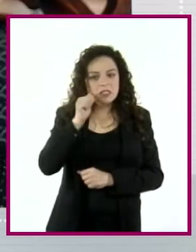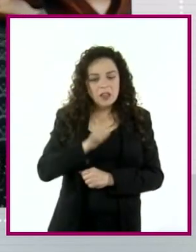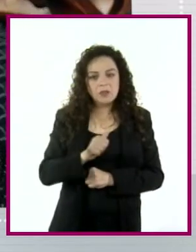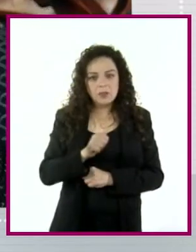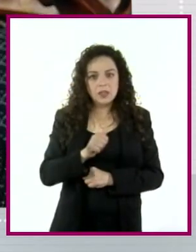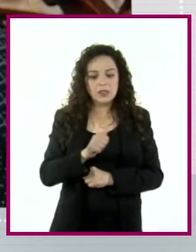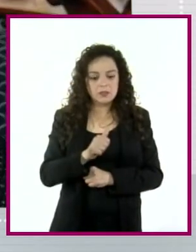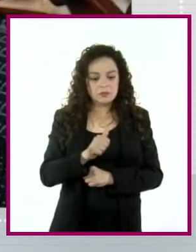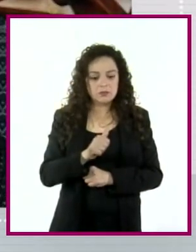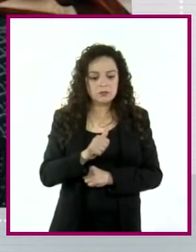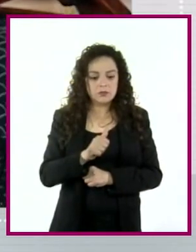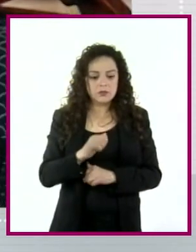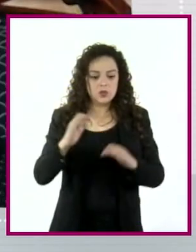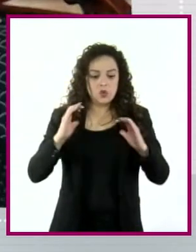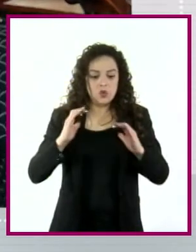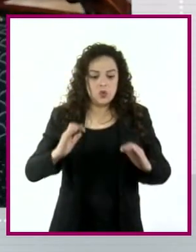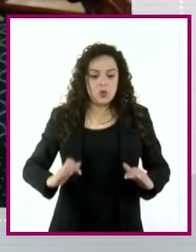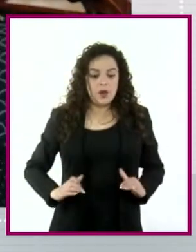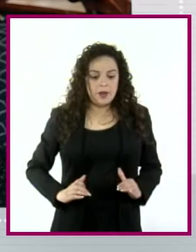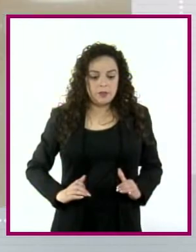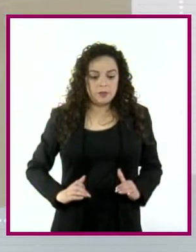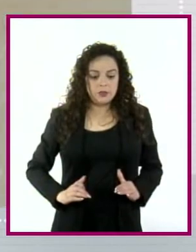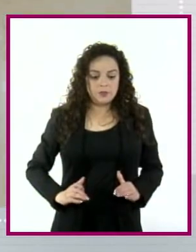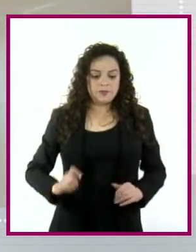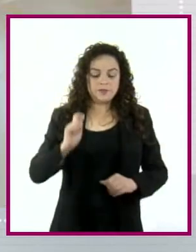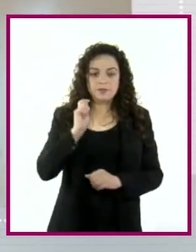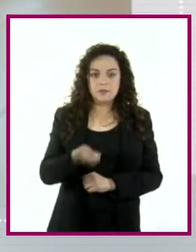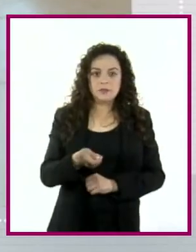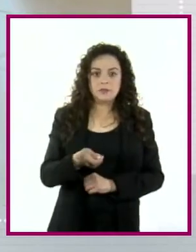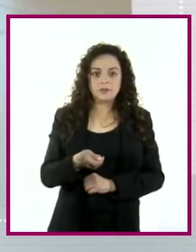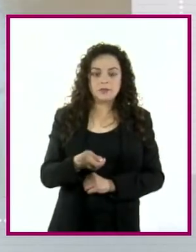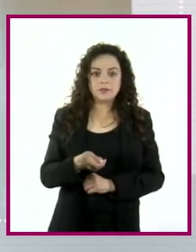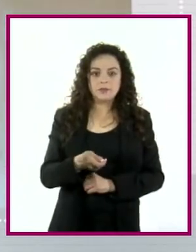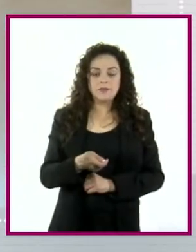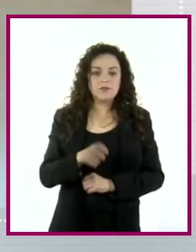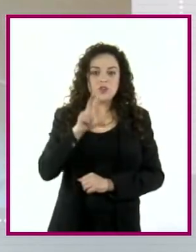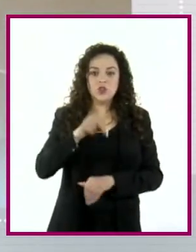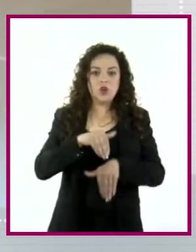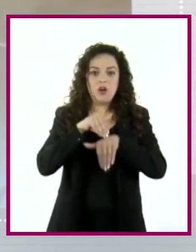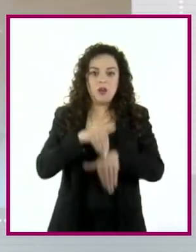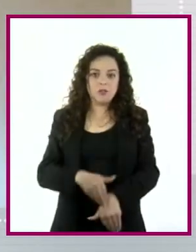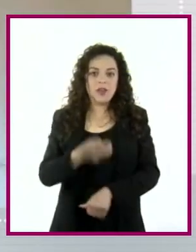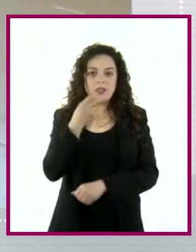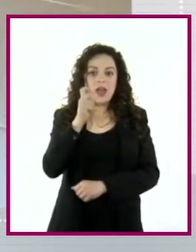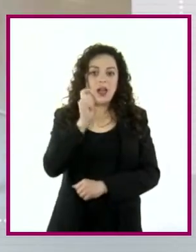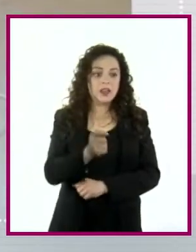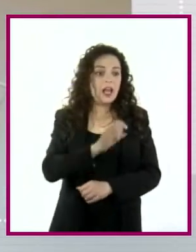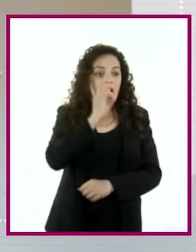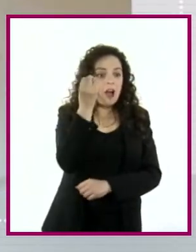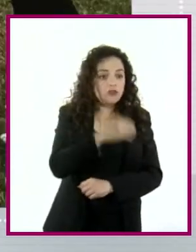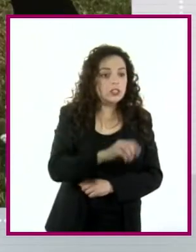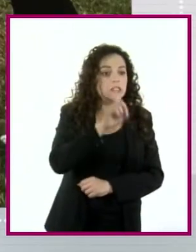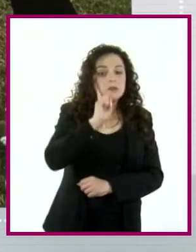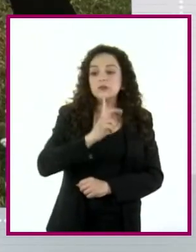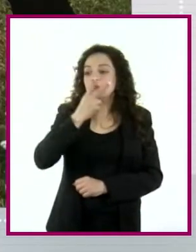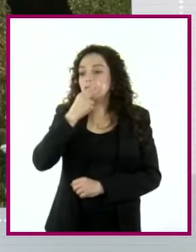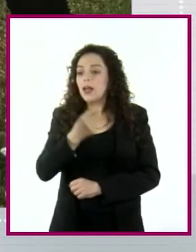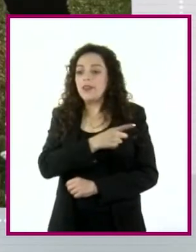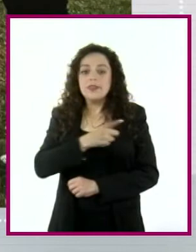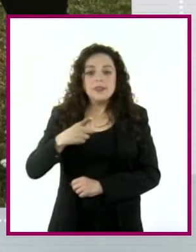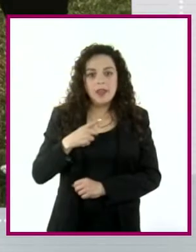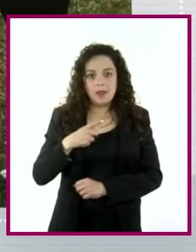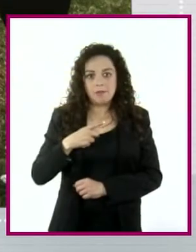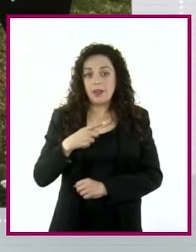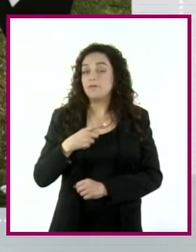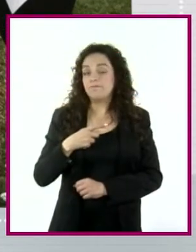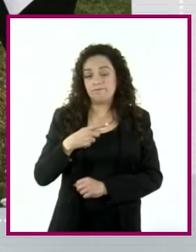estado presentes los cuerpos que, pues justo, desobedecemos a este sistema binario, a este sistema patriarcal. Y en